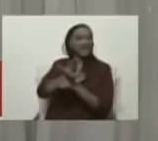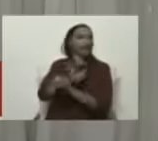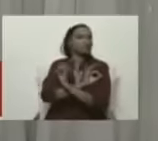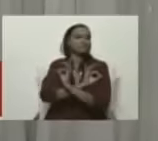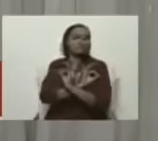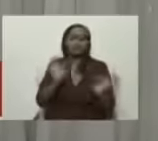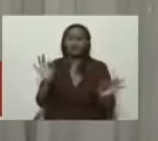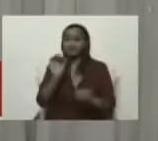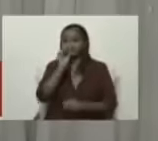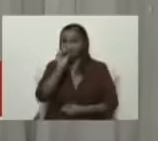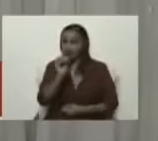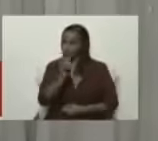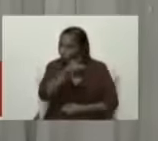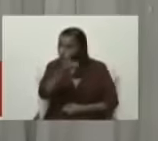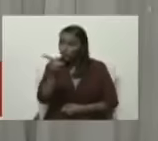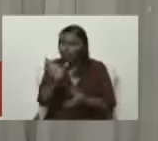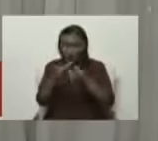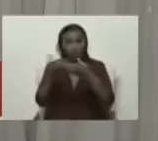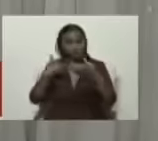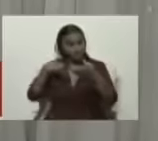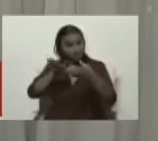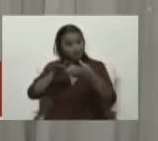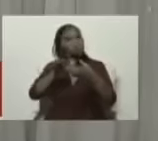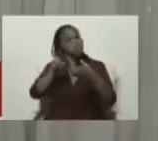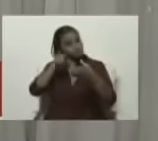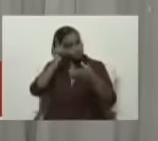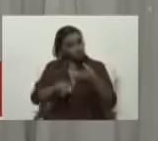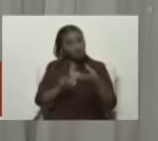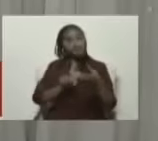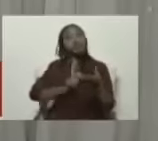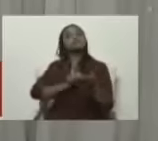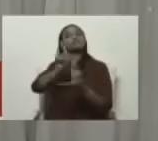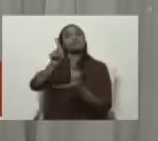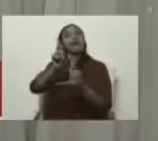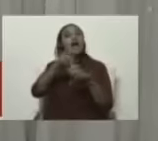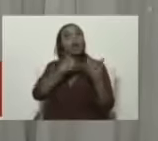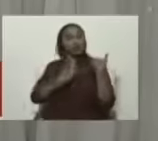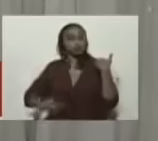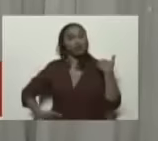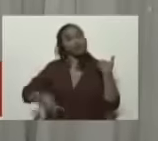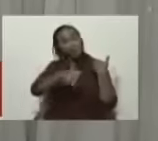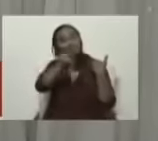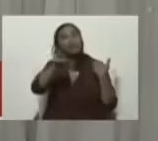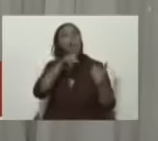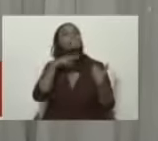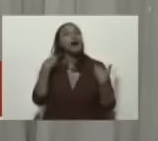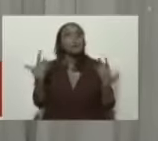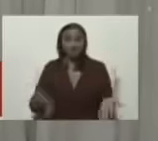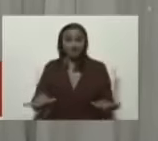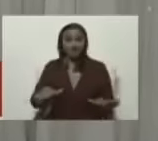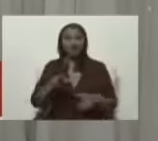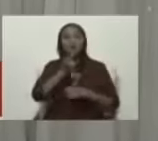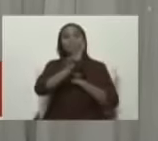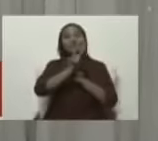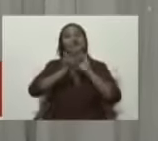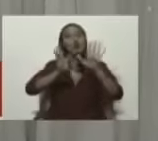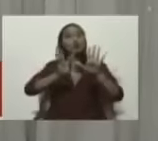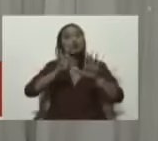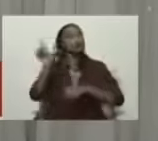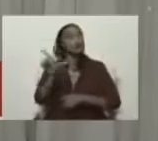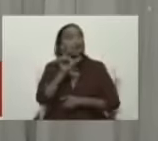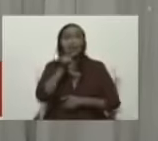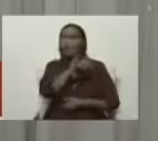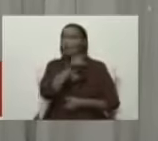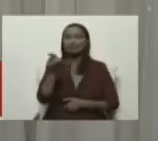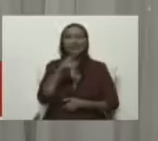Vaya y le digan a sus dueños que volvieron a perder, porque van a perder el domingo 28 de julio. Vaya y